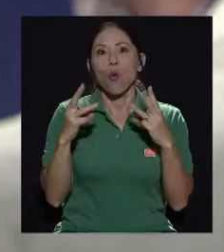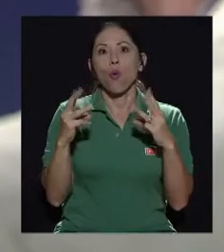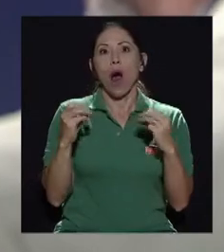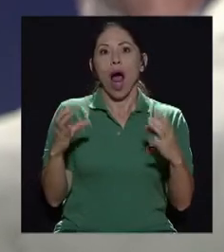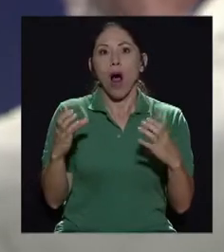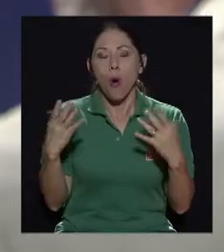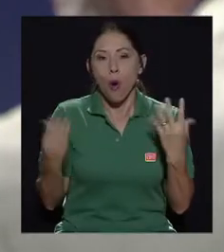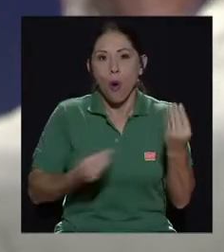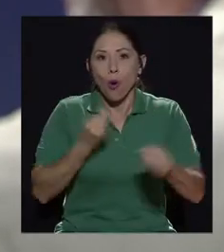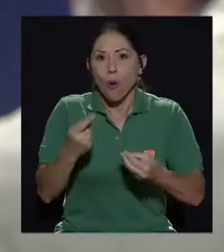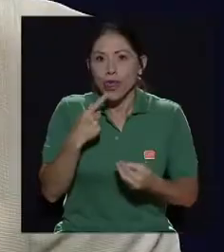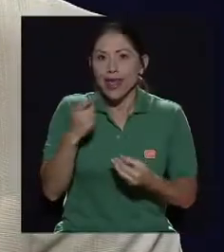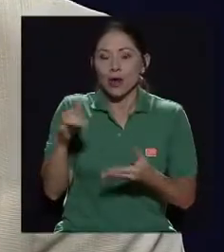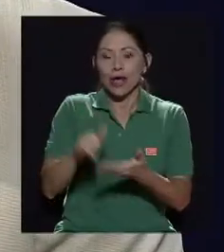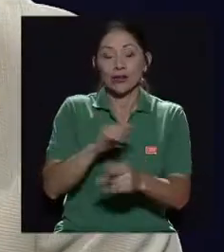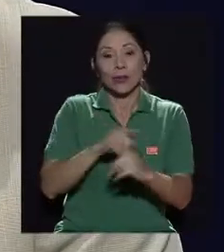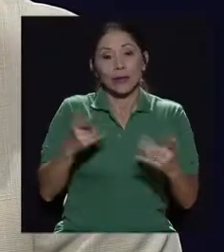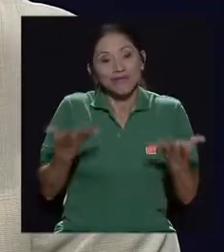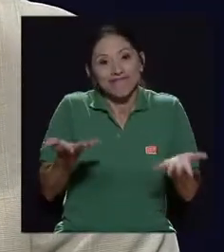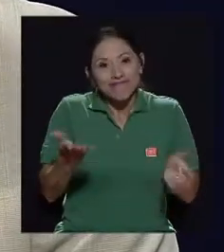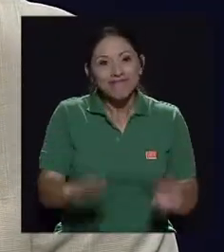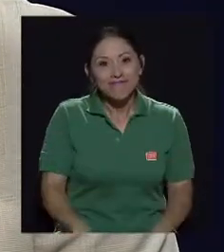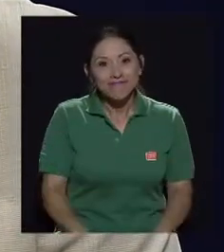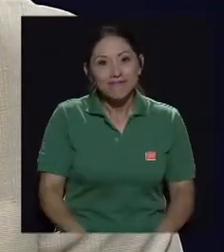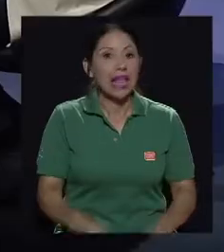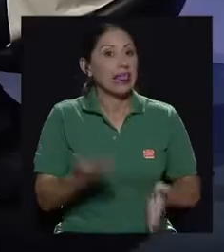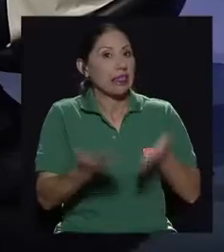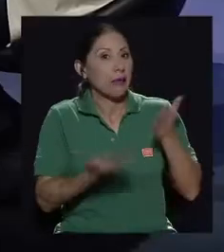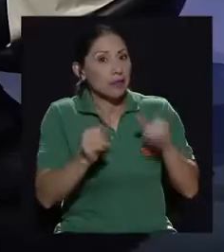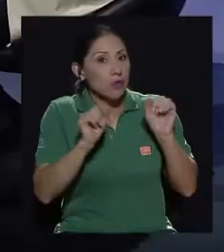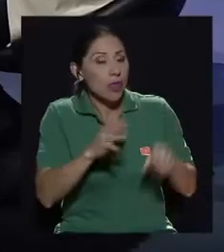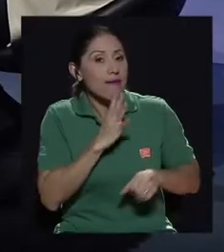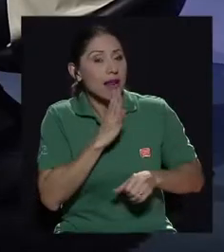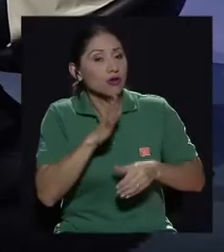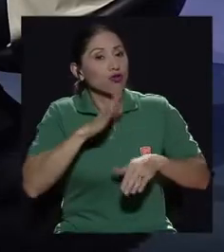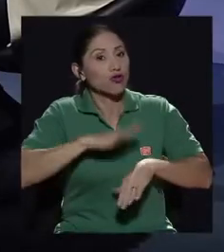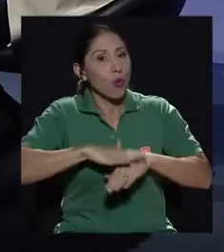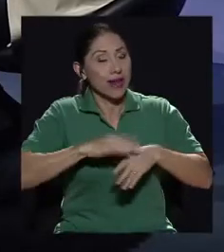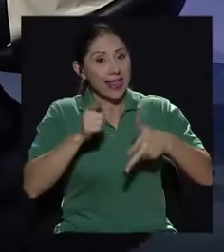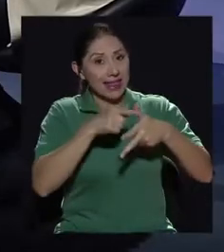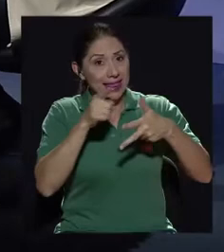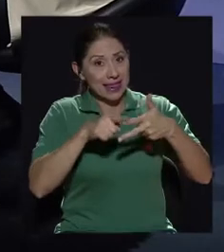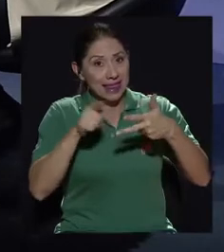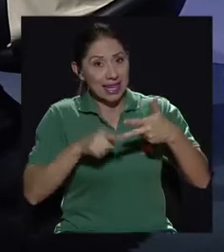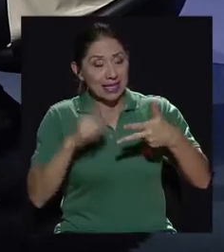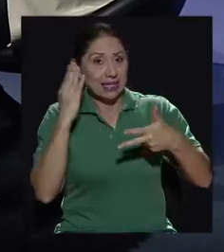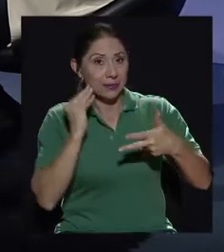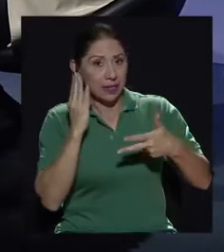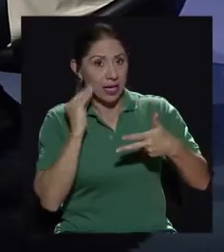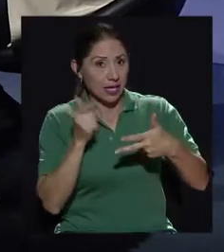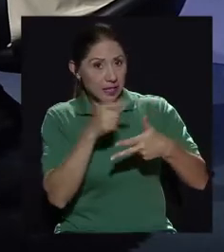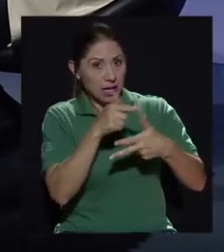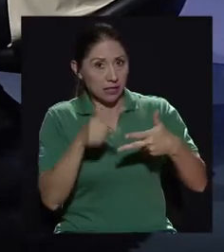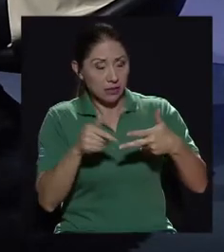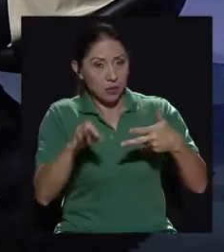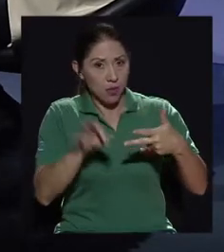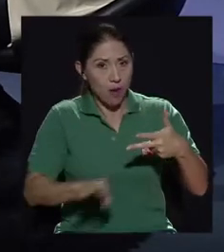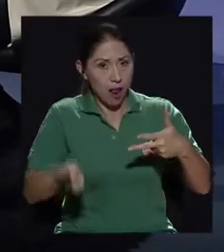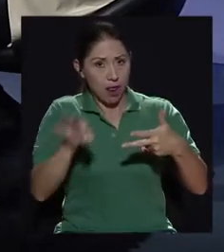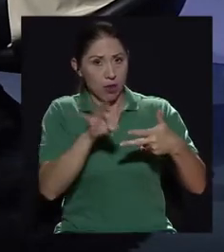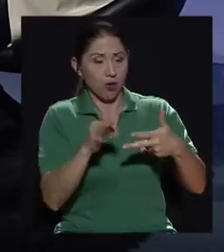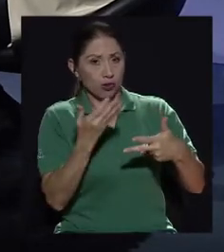wow cómo se les ocurrió decir eso pero en fin así y tal vez nos comentó un poquito de estas tres experiencias que me parece que son